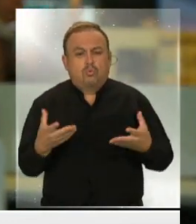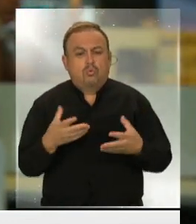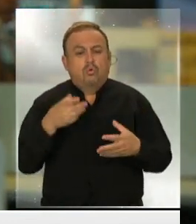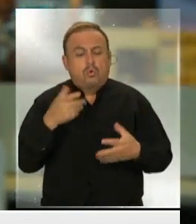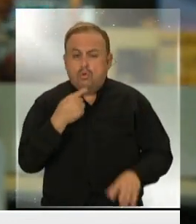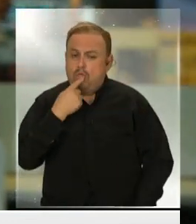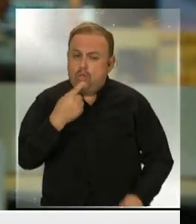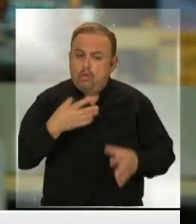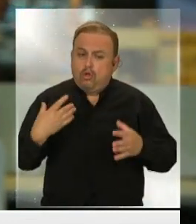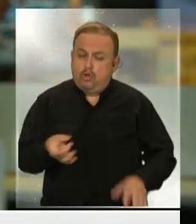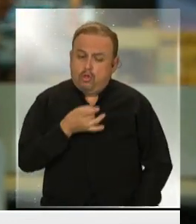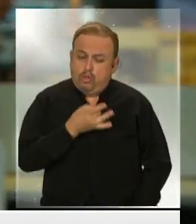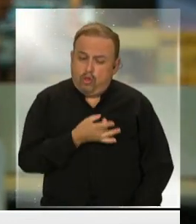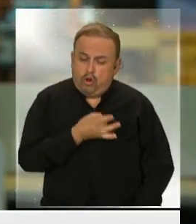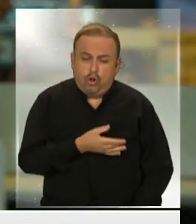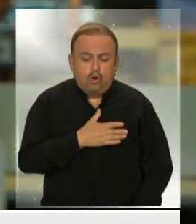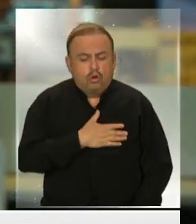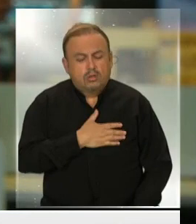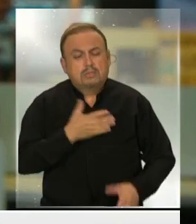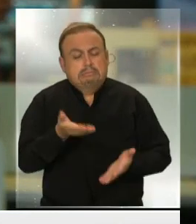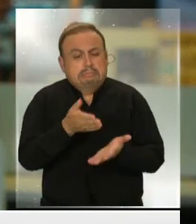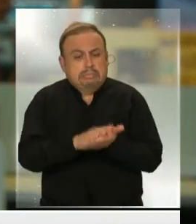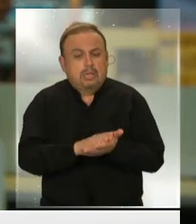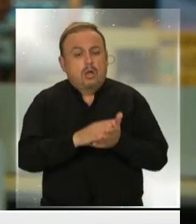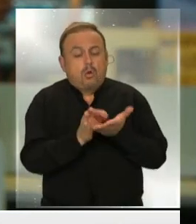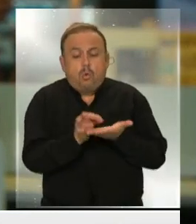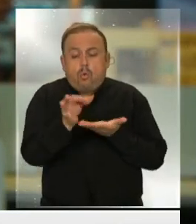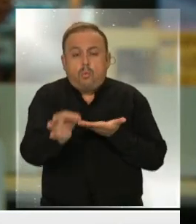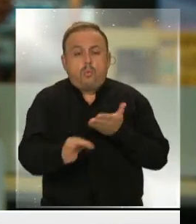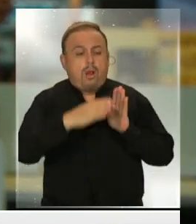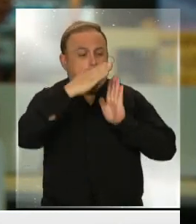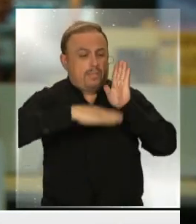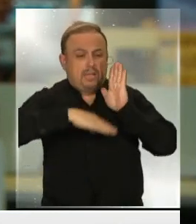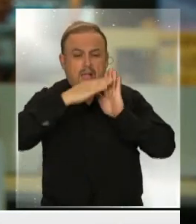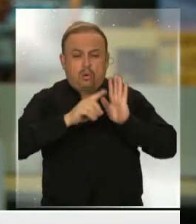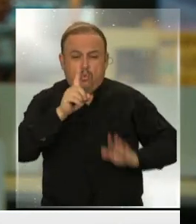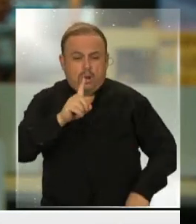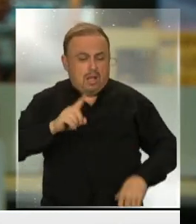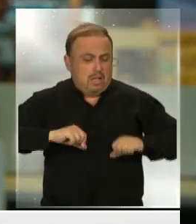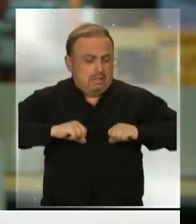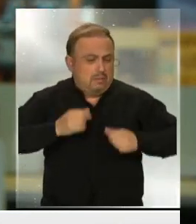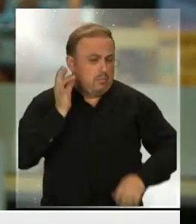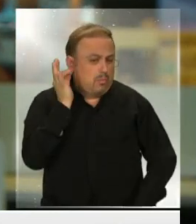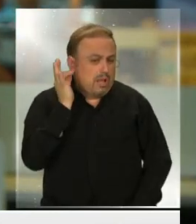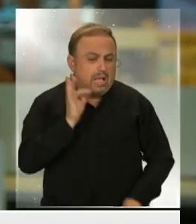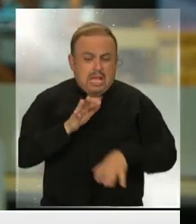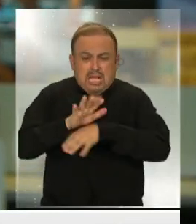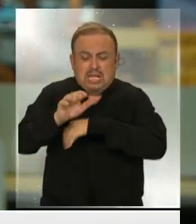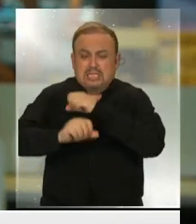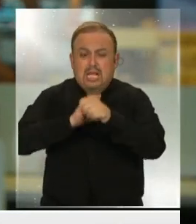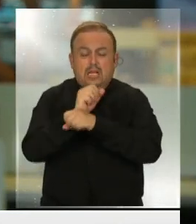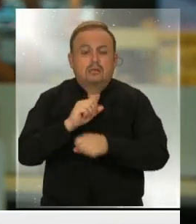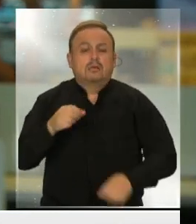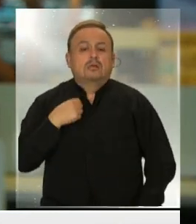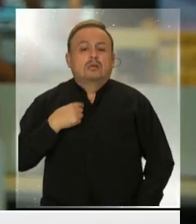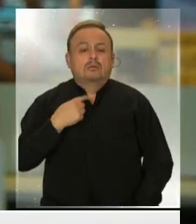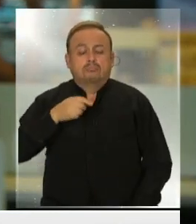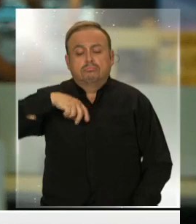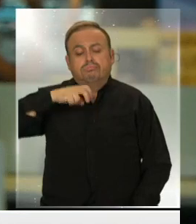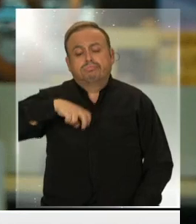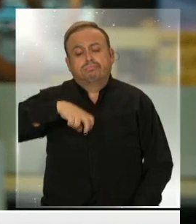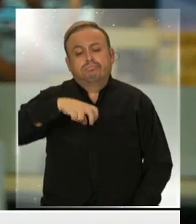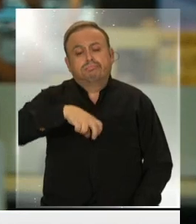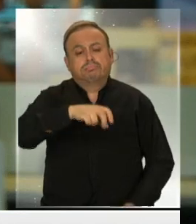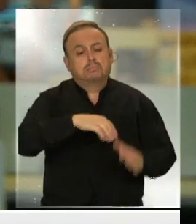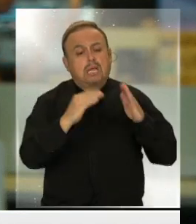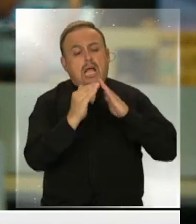sí dolor y muerte en la comuna de La Pintana. Una niña de solo 15 años murió ahora al recibir un disparo en la cabeza a pocos